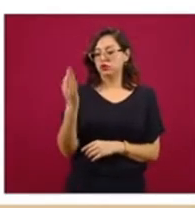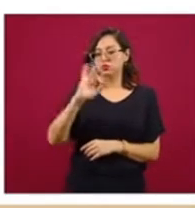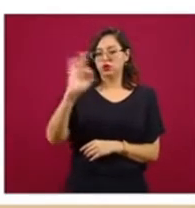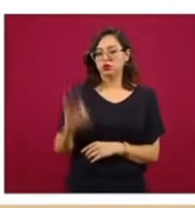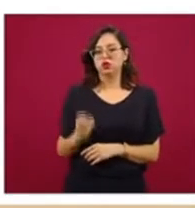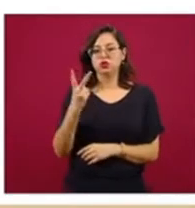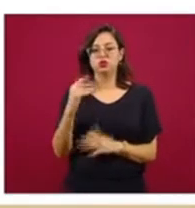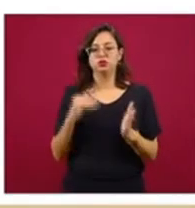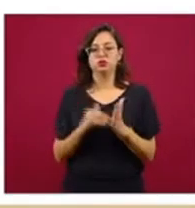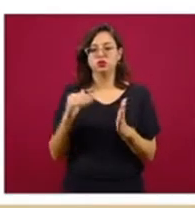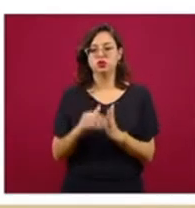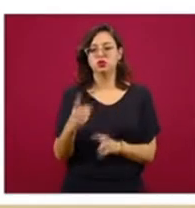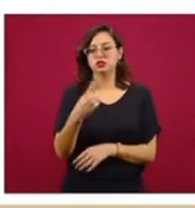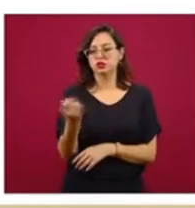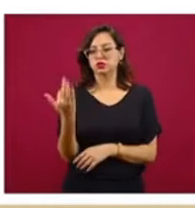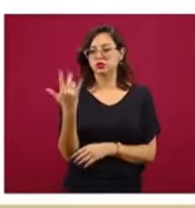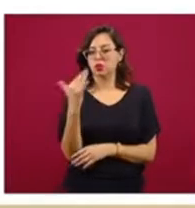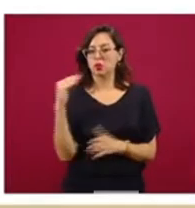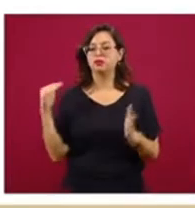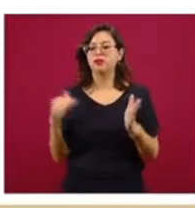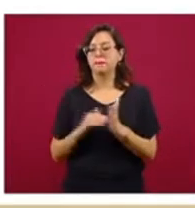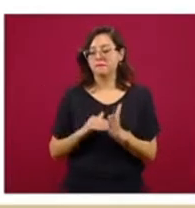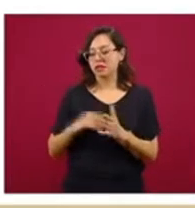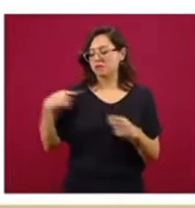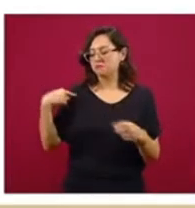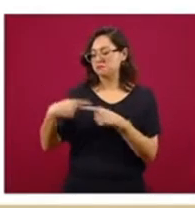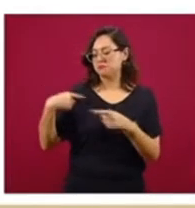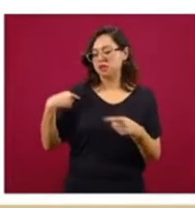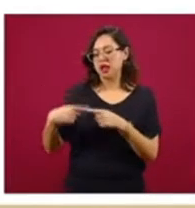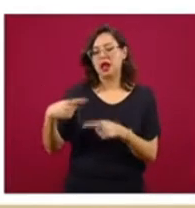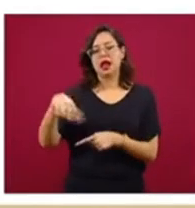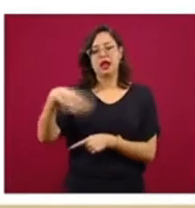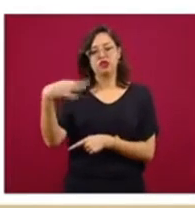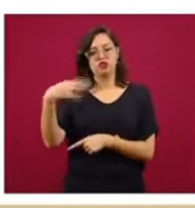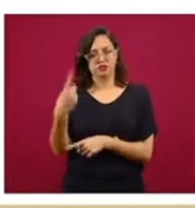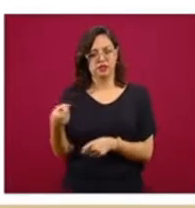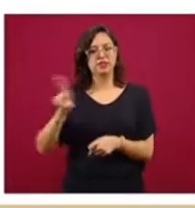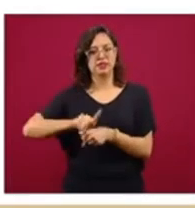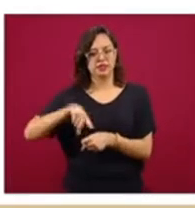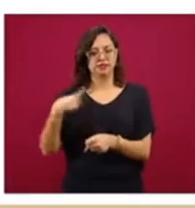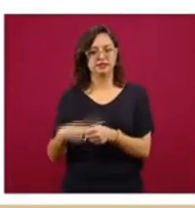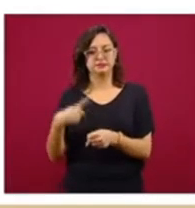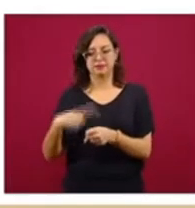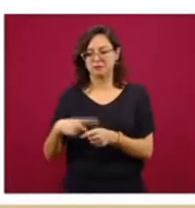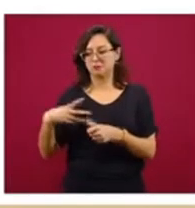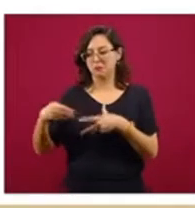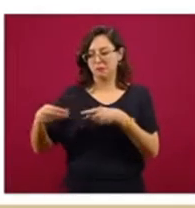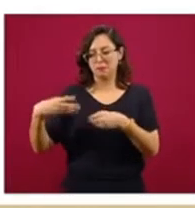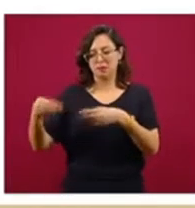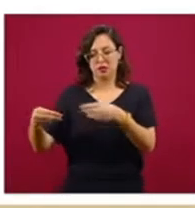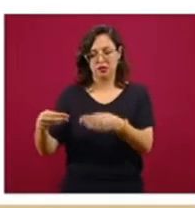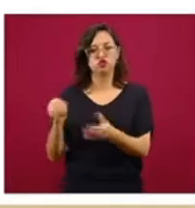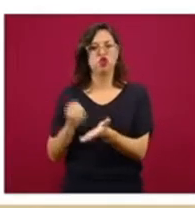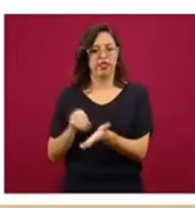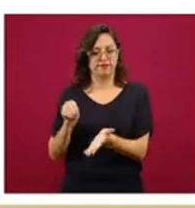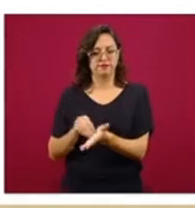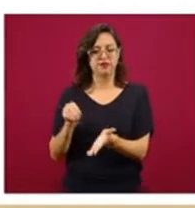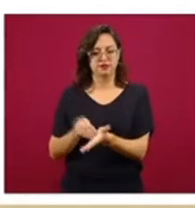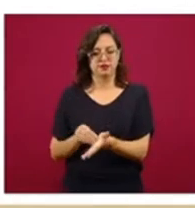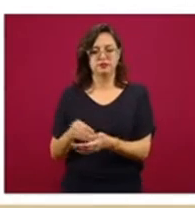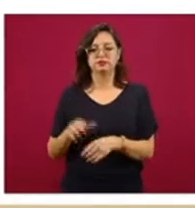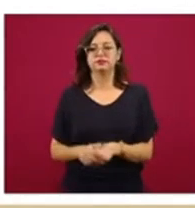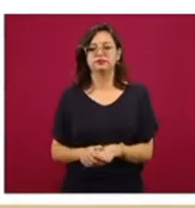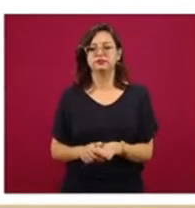son 2.150.000, lo han tenido en los últimos 14 días y esa es la parte activa de la epidemia. La tasa de